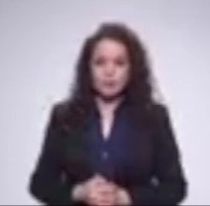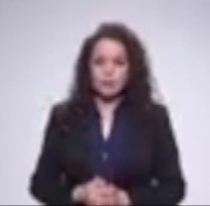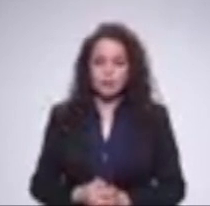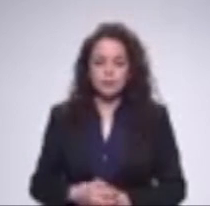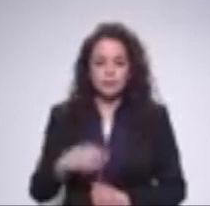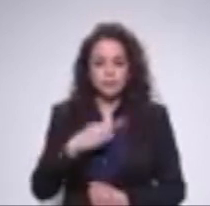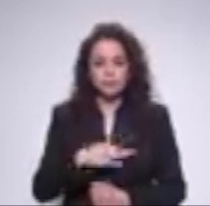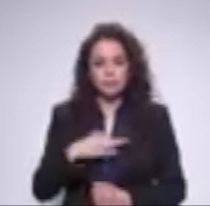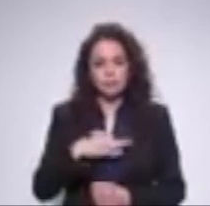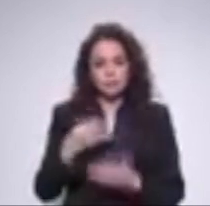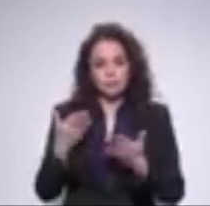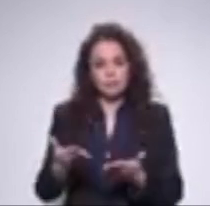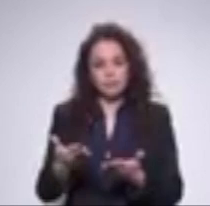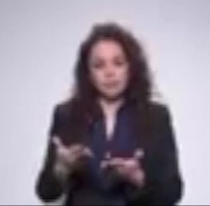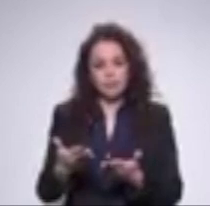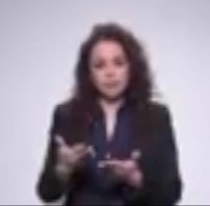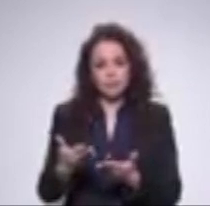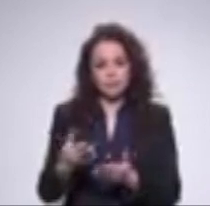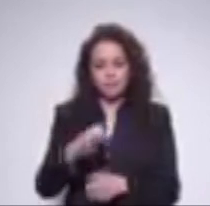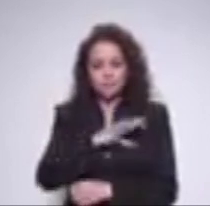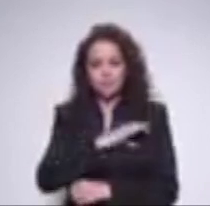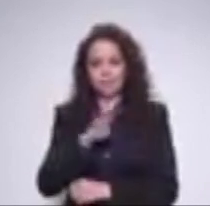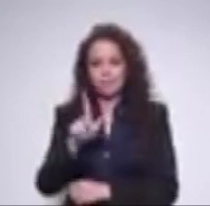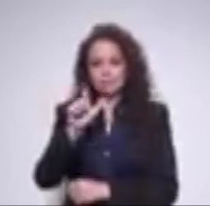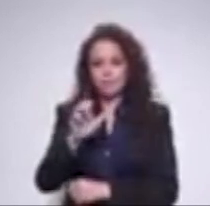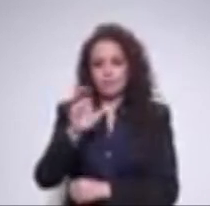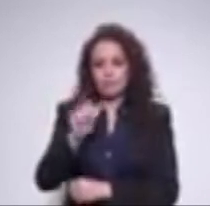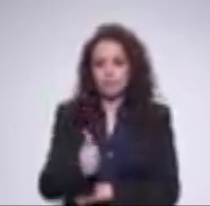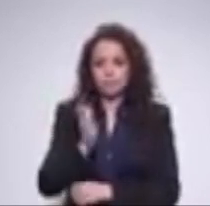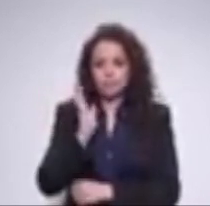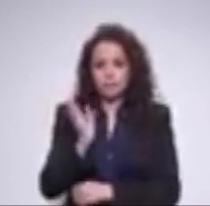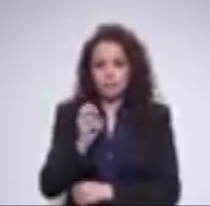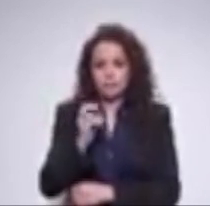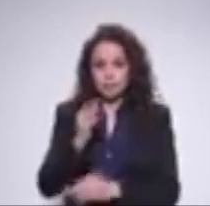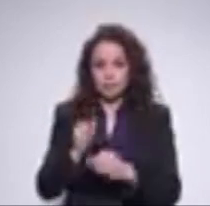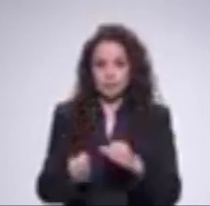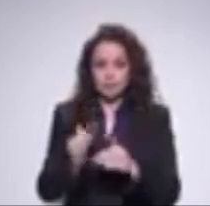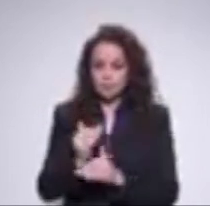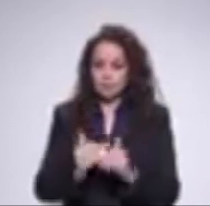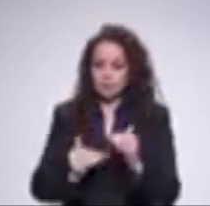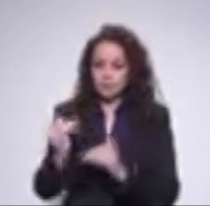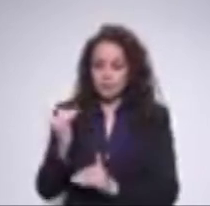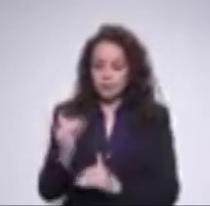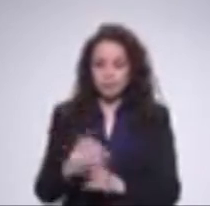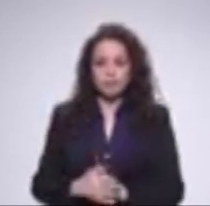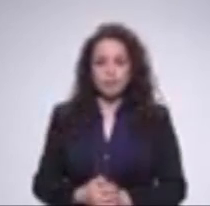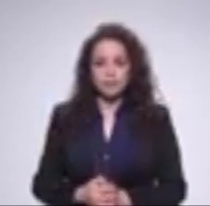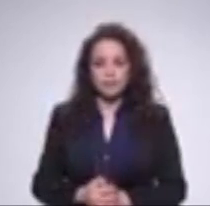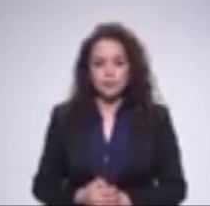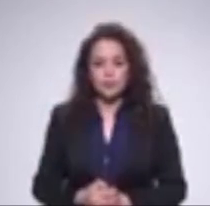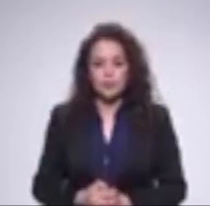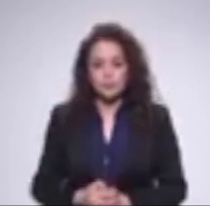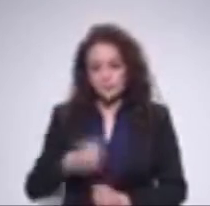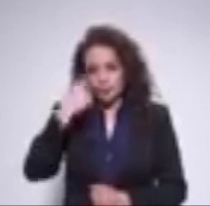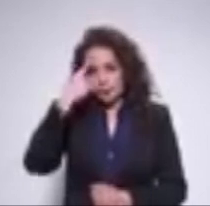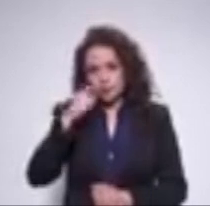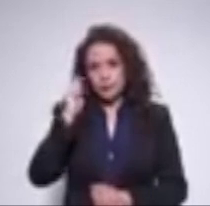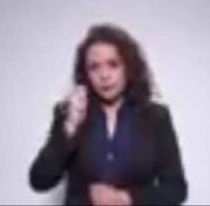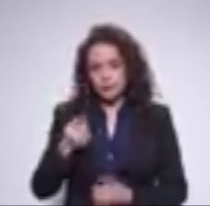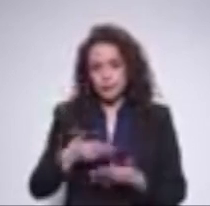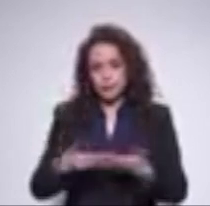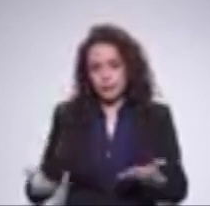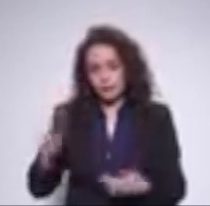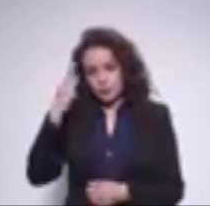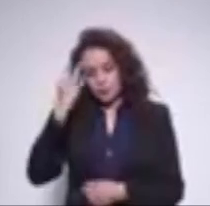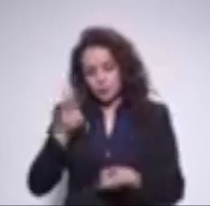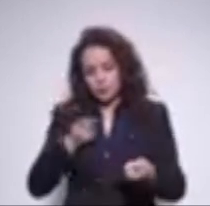Enhorabuena, estimada Blanca, has logrado consensar la unanimidad para dirigir los trabajos del INAI en